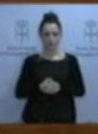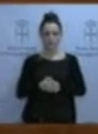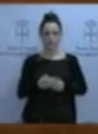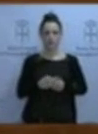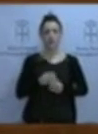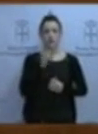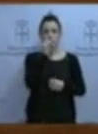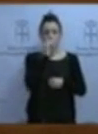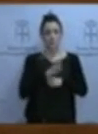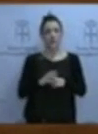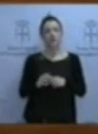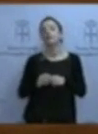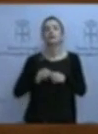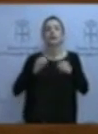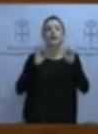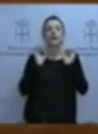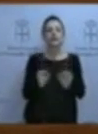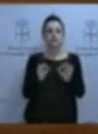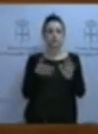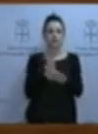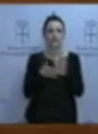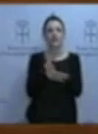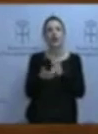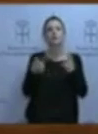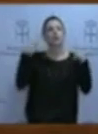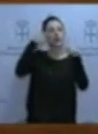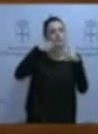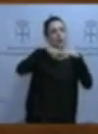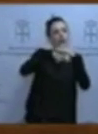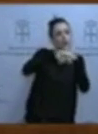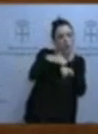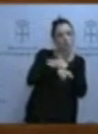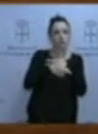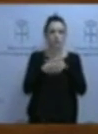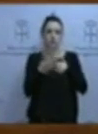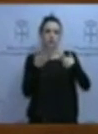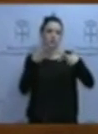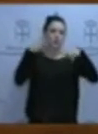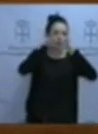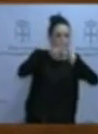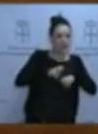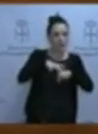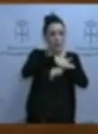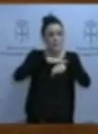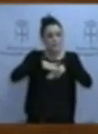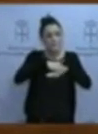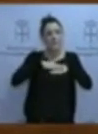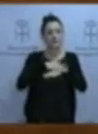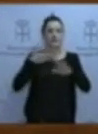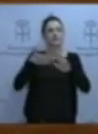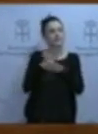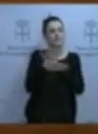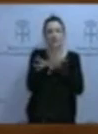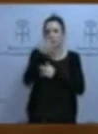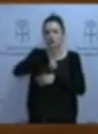Pues bien, precisamente el destino y la continuidad de estos recursos comunes dedicados a la investigación básica, lo que más nos